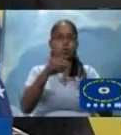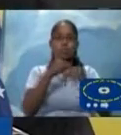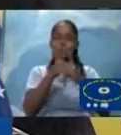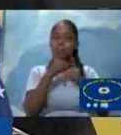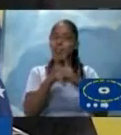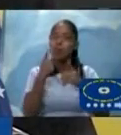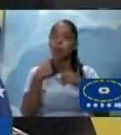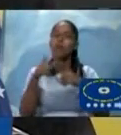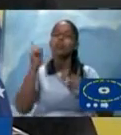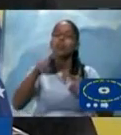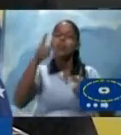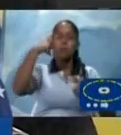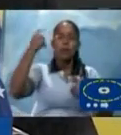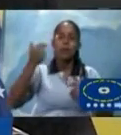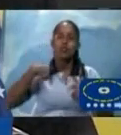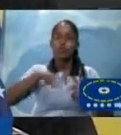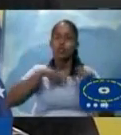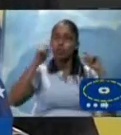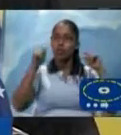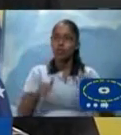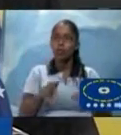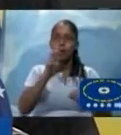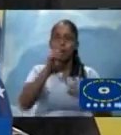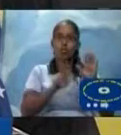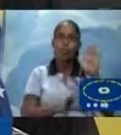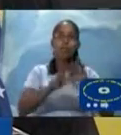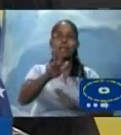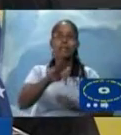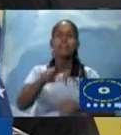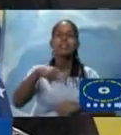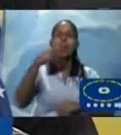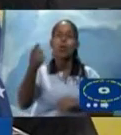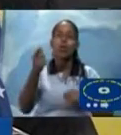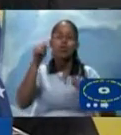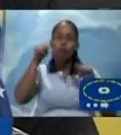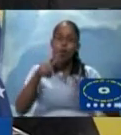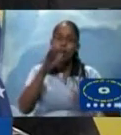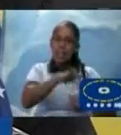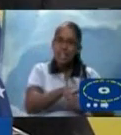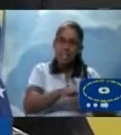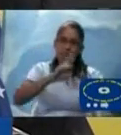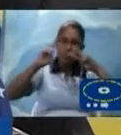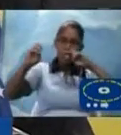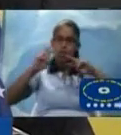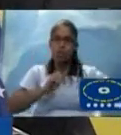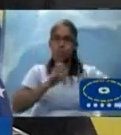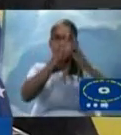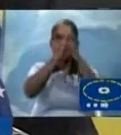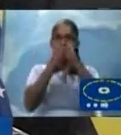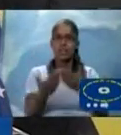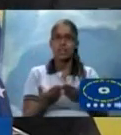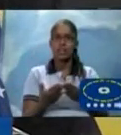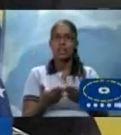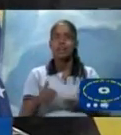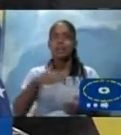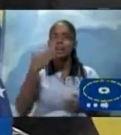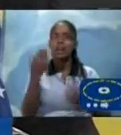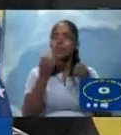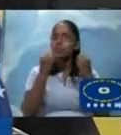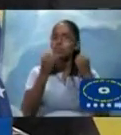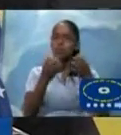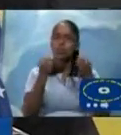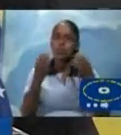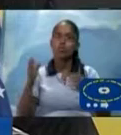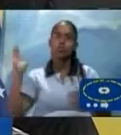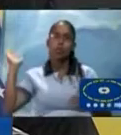pero también para nosotros hoy, para el 2013, cuando hoy estamos escudriñando las Escrituras, que